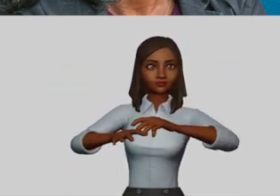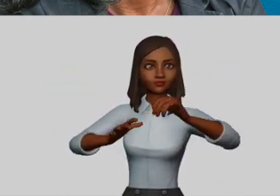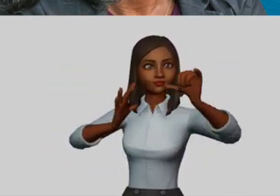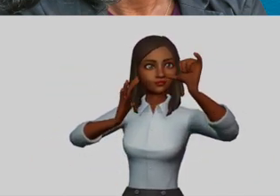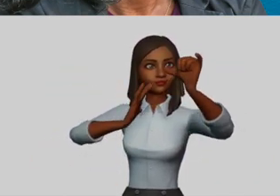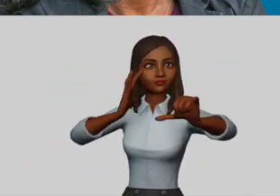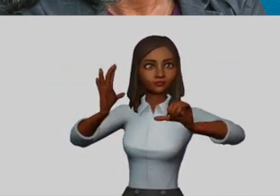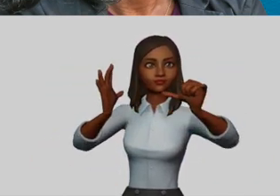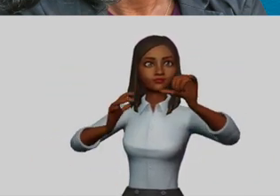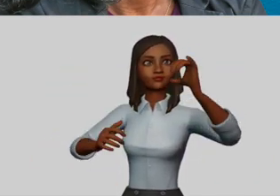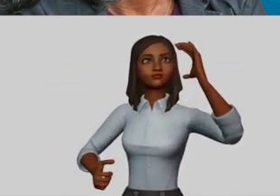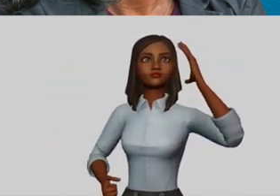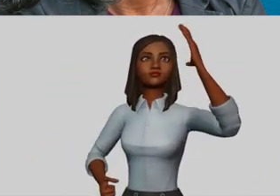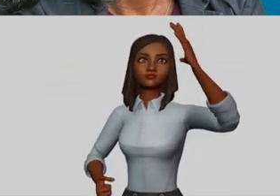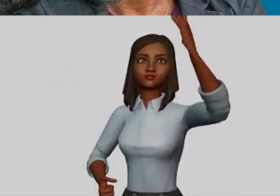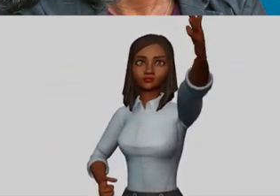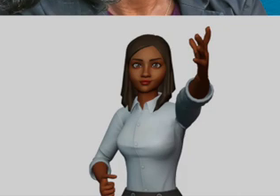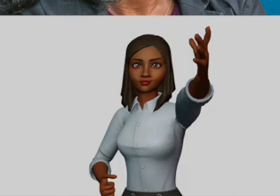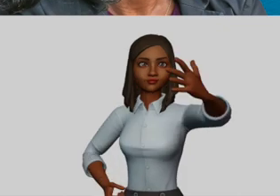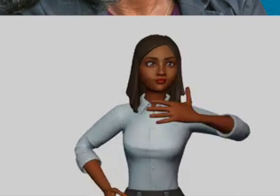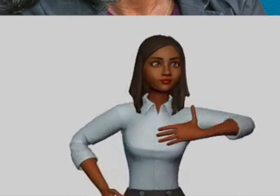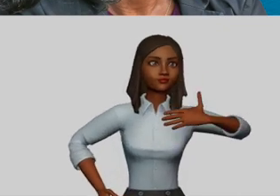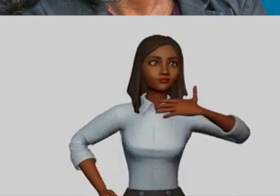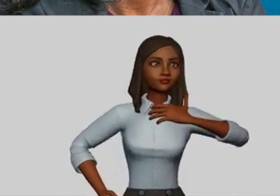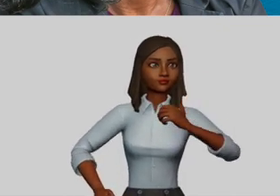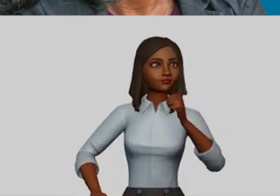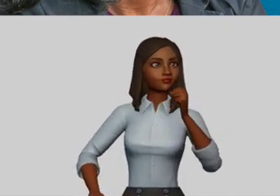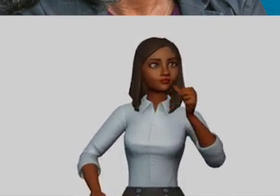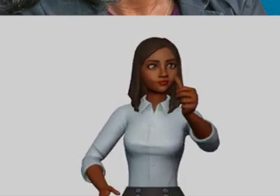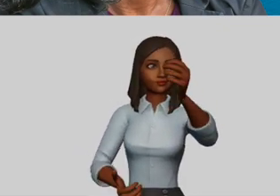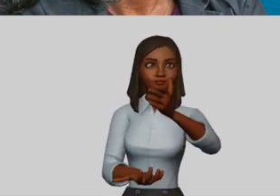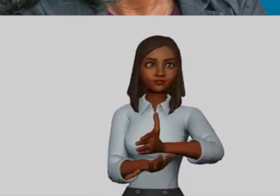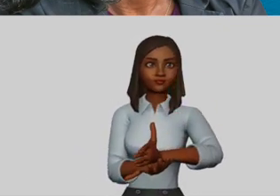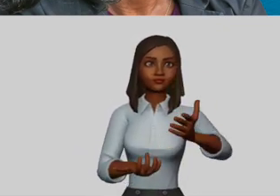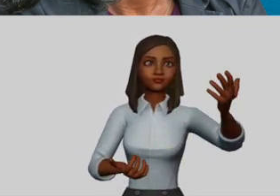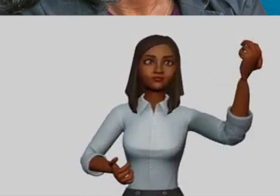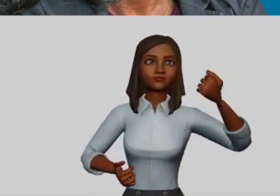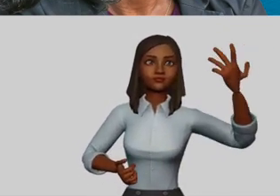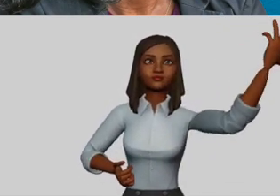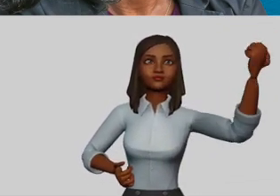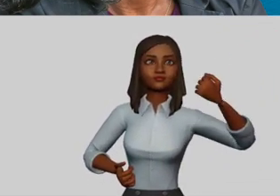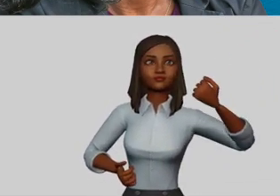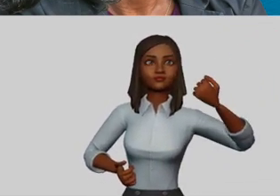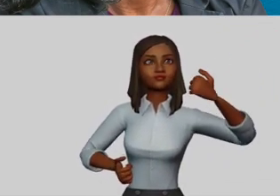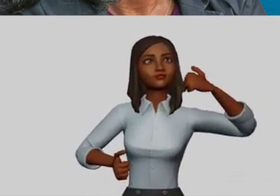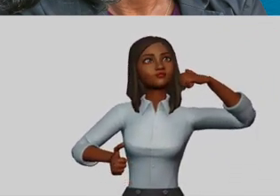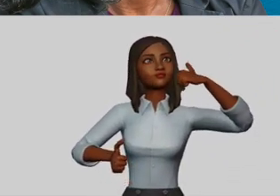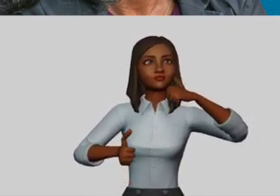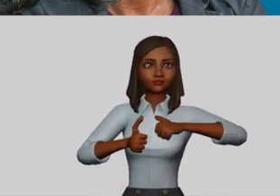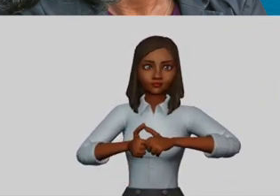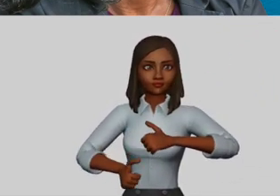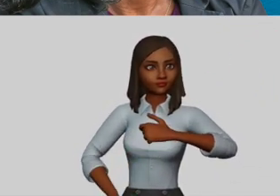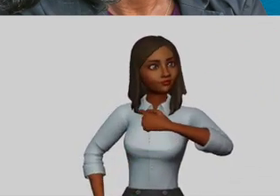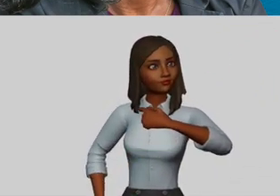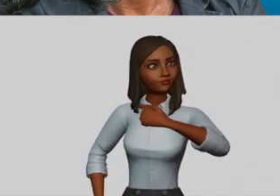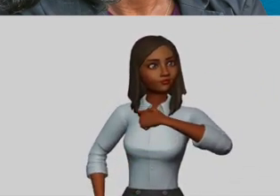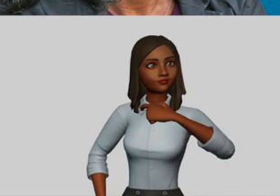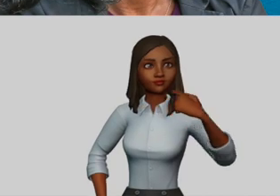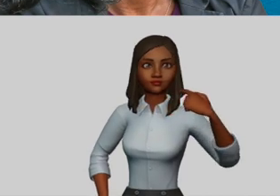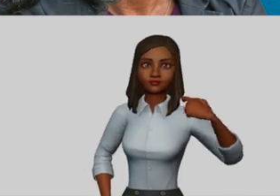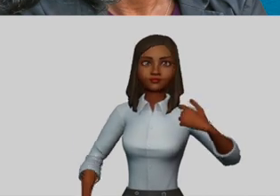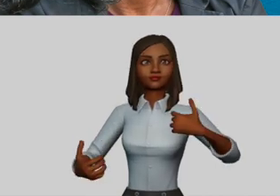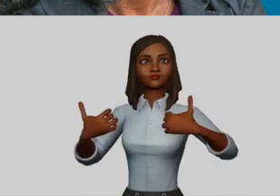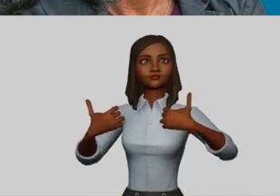aquí y de verdad, gracias por invitarme. Excelente. Como has escuchado